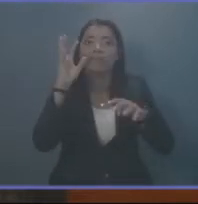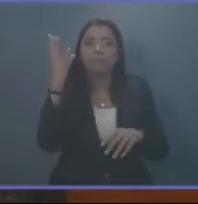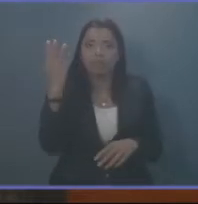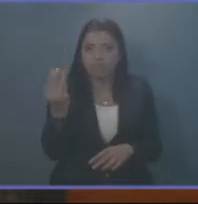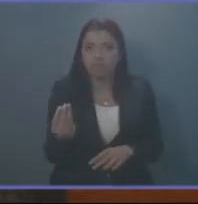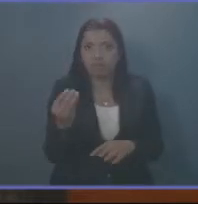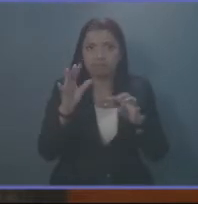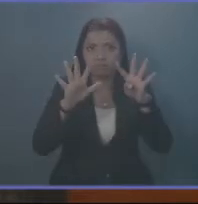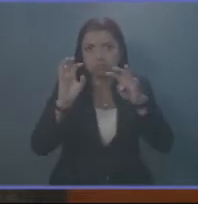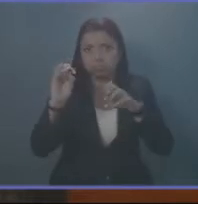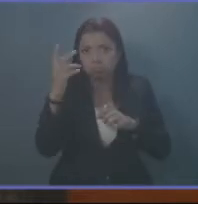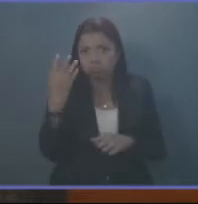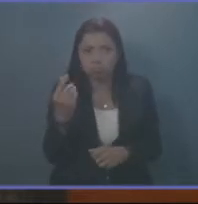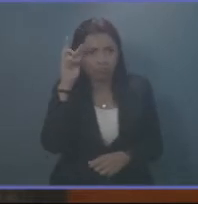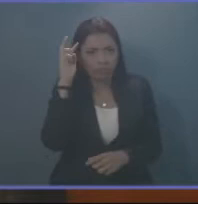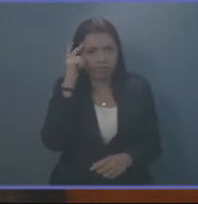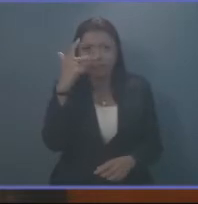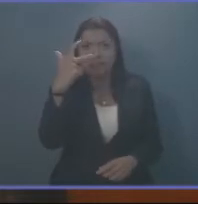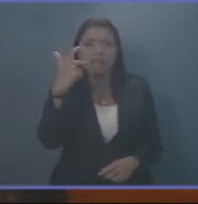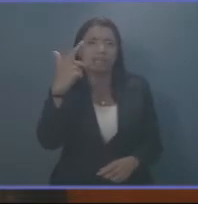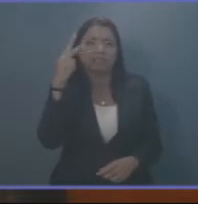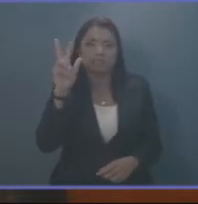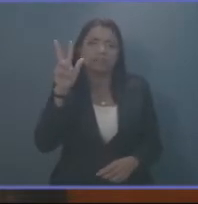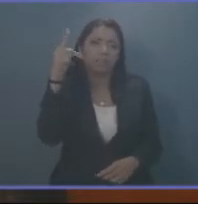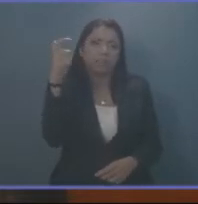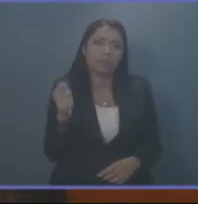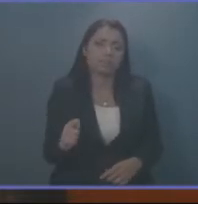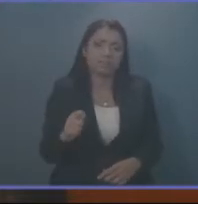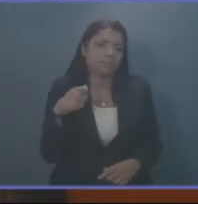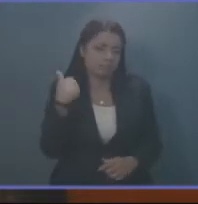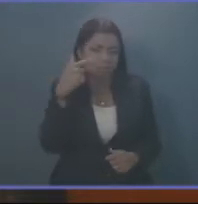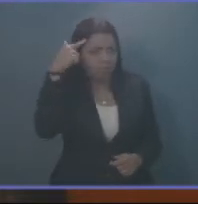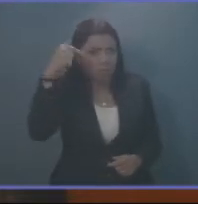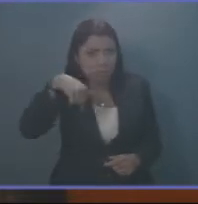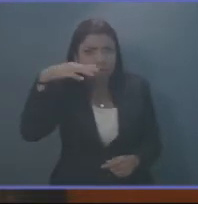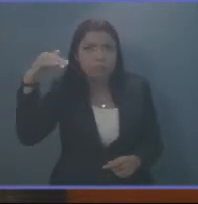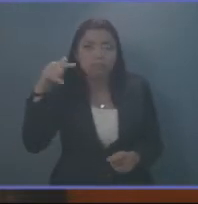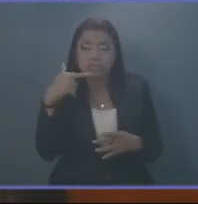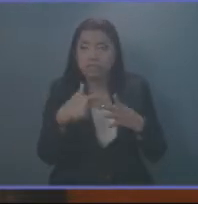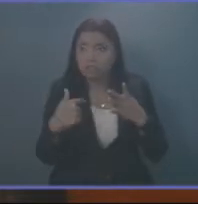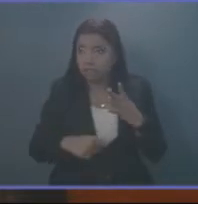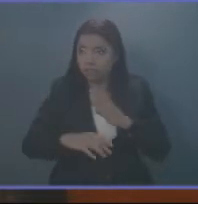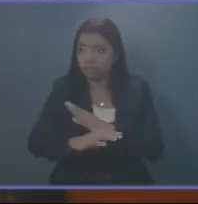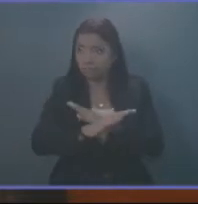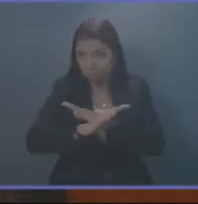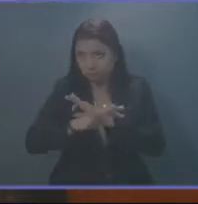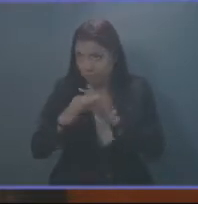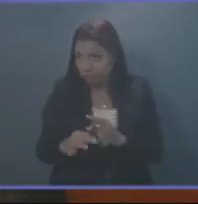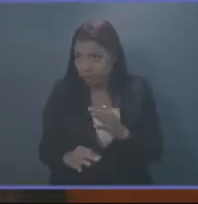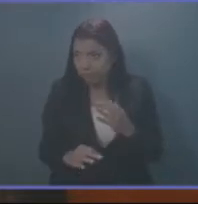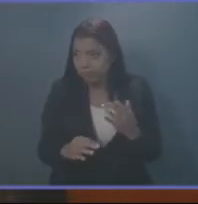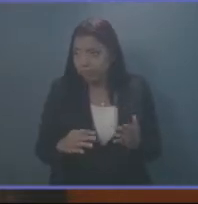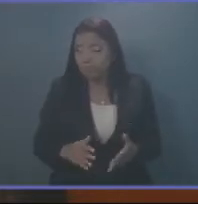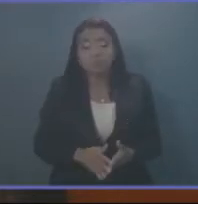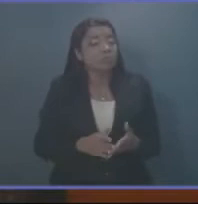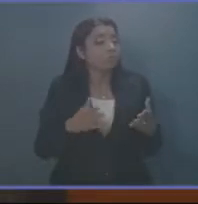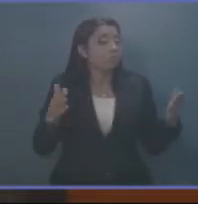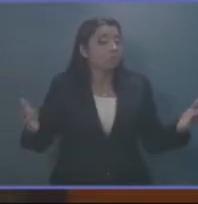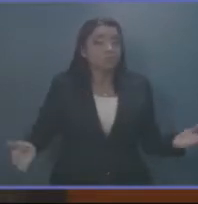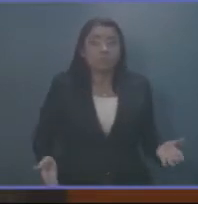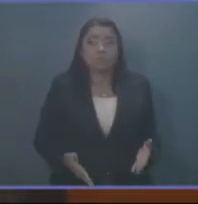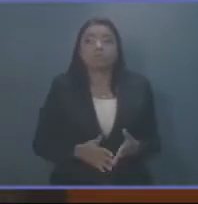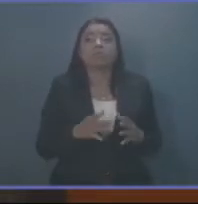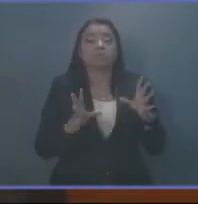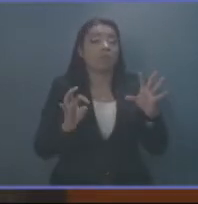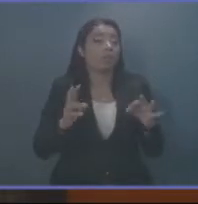que en el país hay leyes que protegen a los trabajadores. Y si en algún cargo de